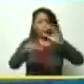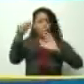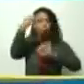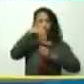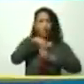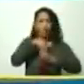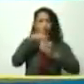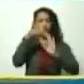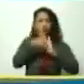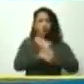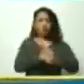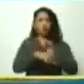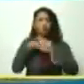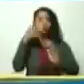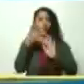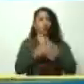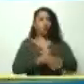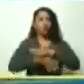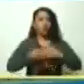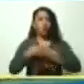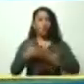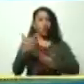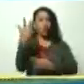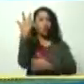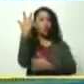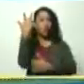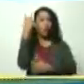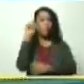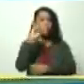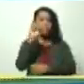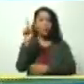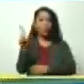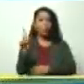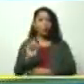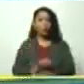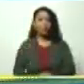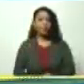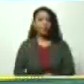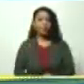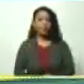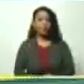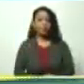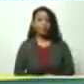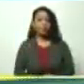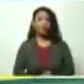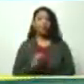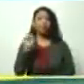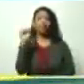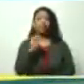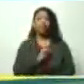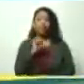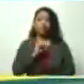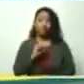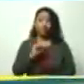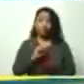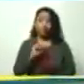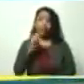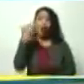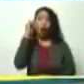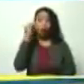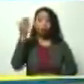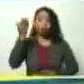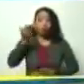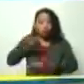y sobre la tercera pregunta bueno efectivamente hubo un intercambio